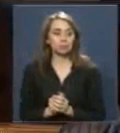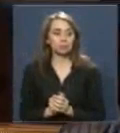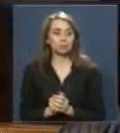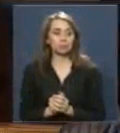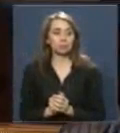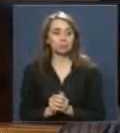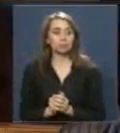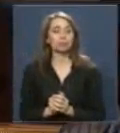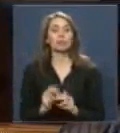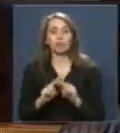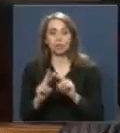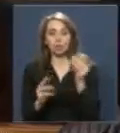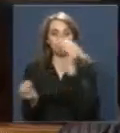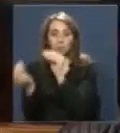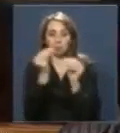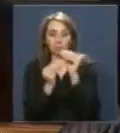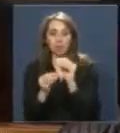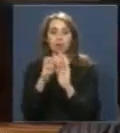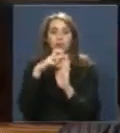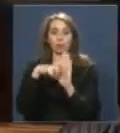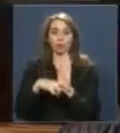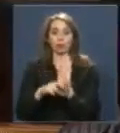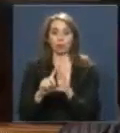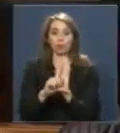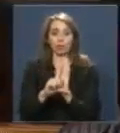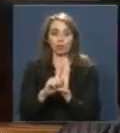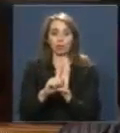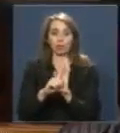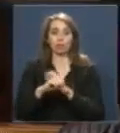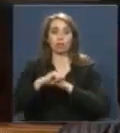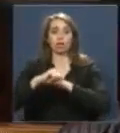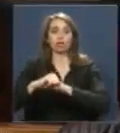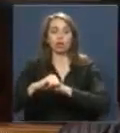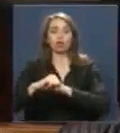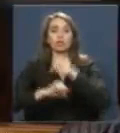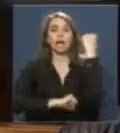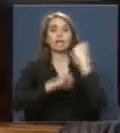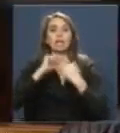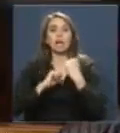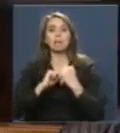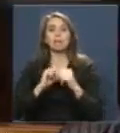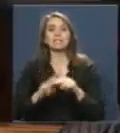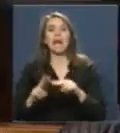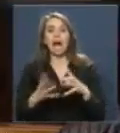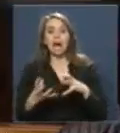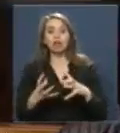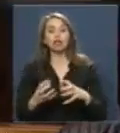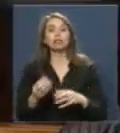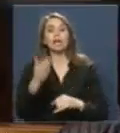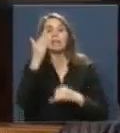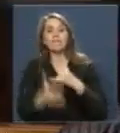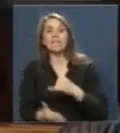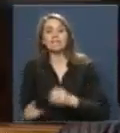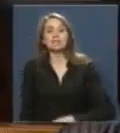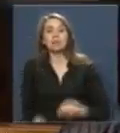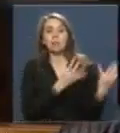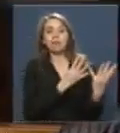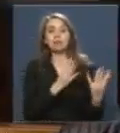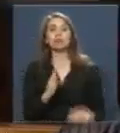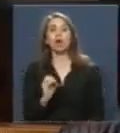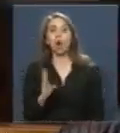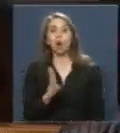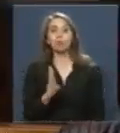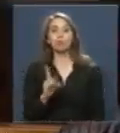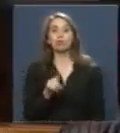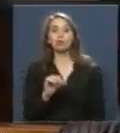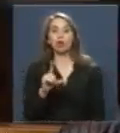Estamos preparando esta ley en contra de la obsolescencia programada, que yo creo que la mayoría acá